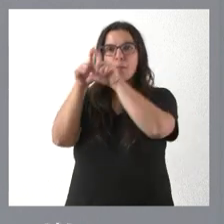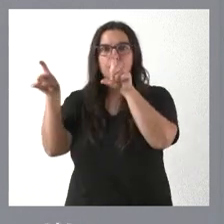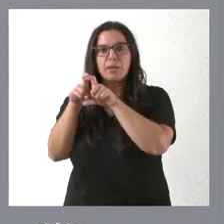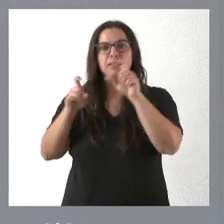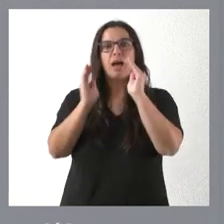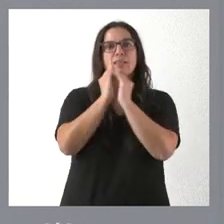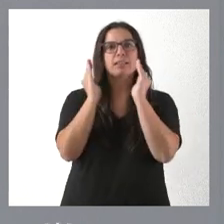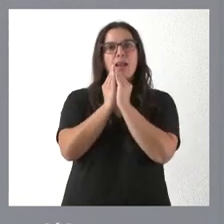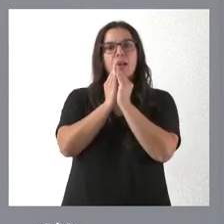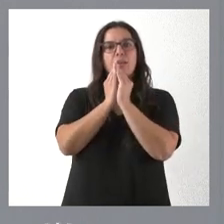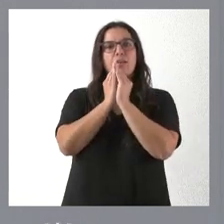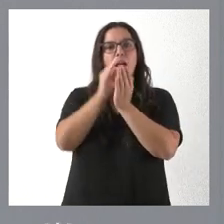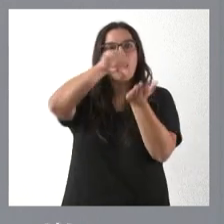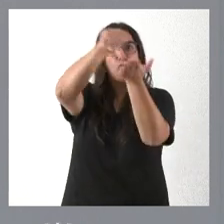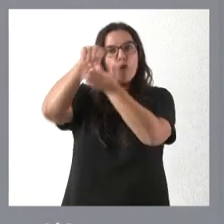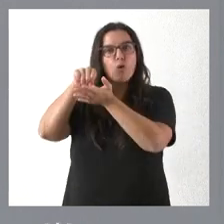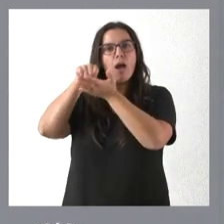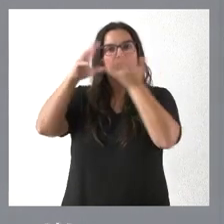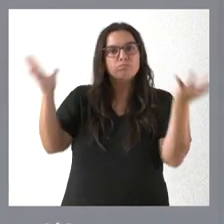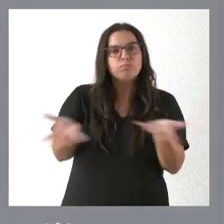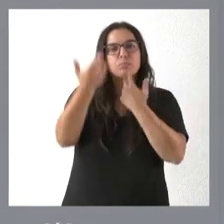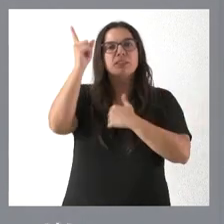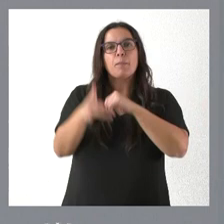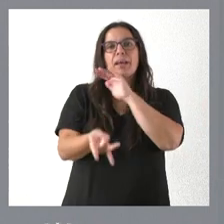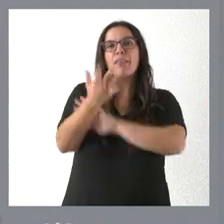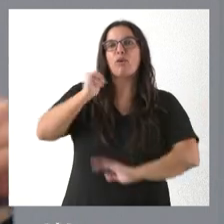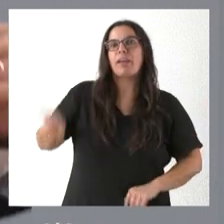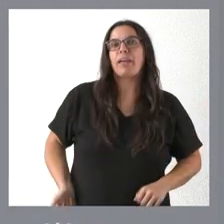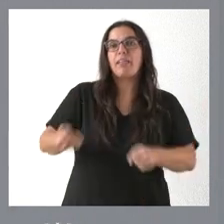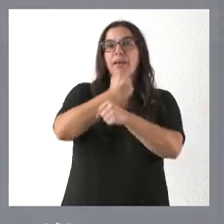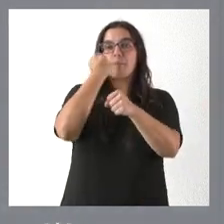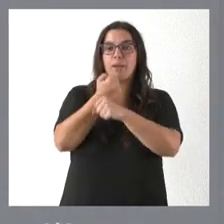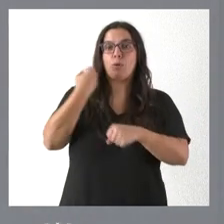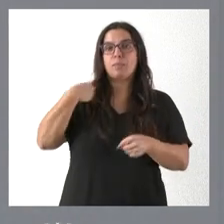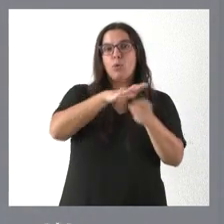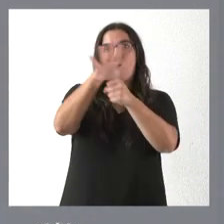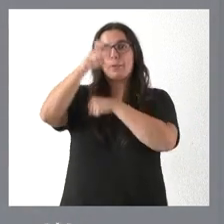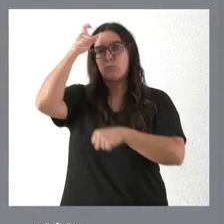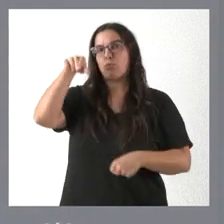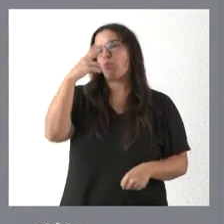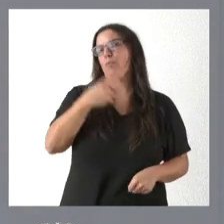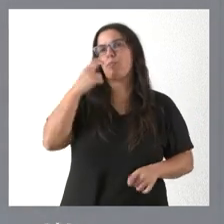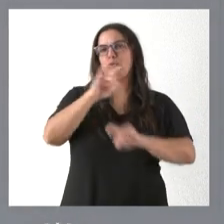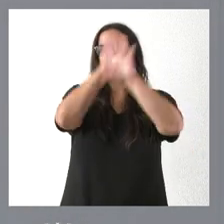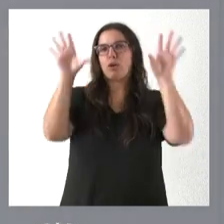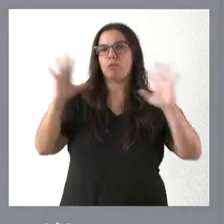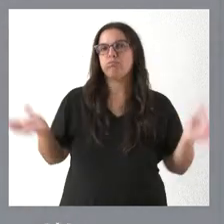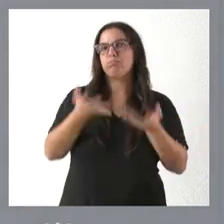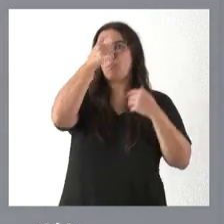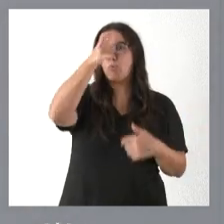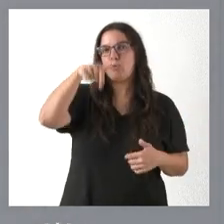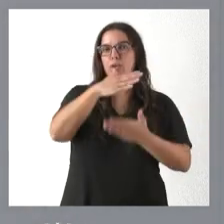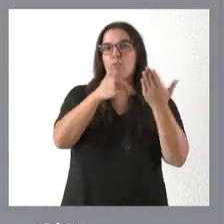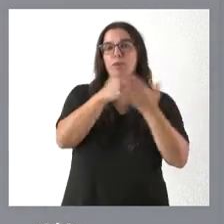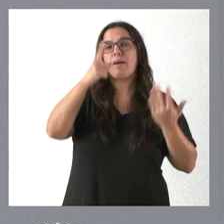y permitir la generación de riqueza y empleo en el mundo rural es un claro compromiso con el mundo rural de nuestra comunidad Autónoma y por tanto